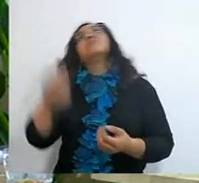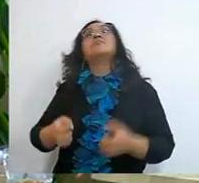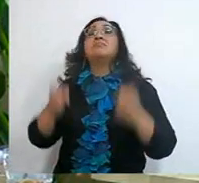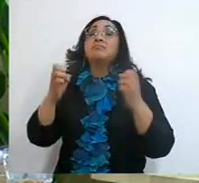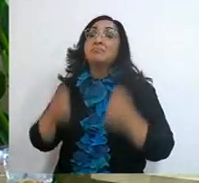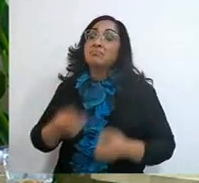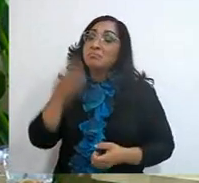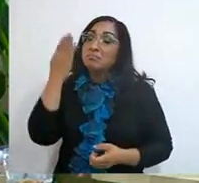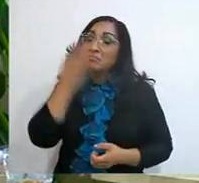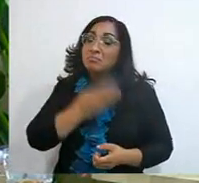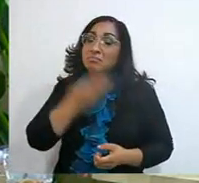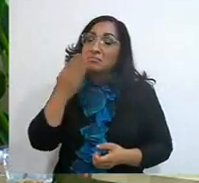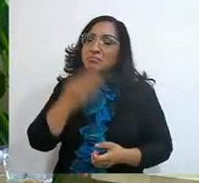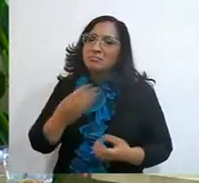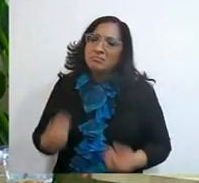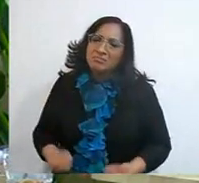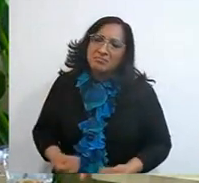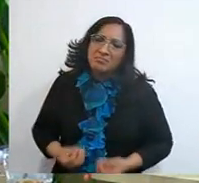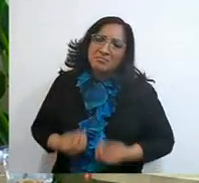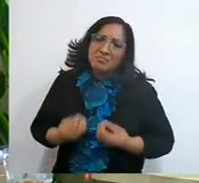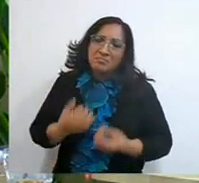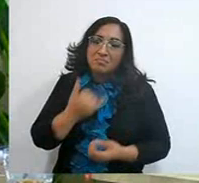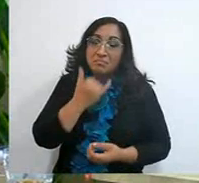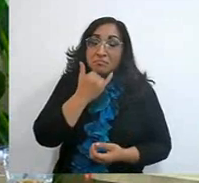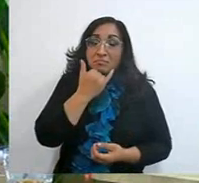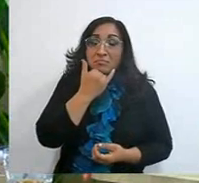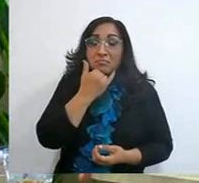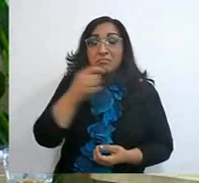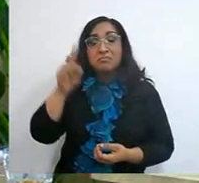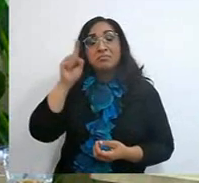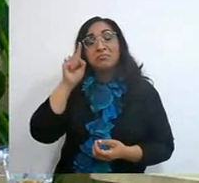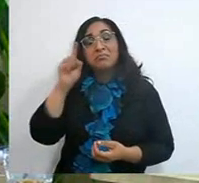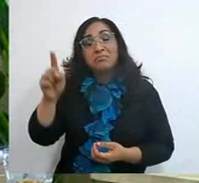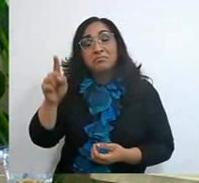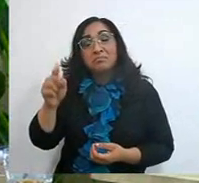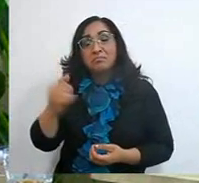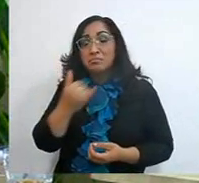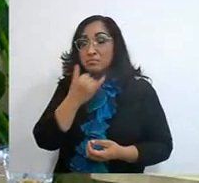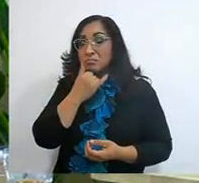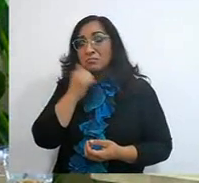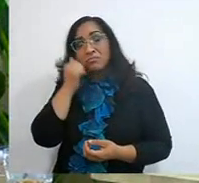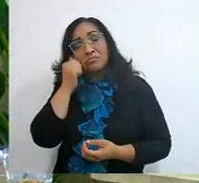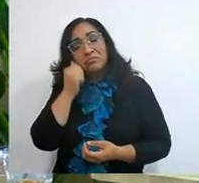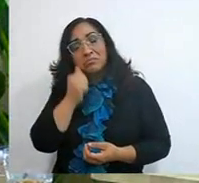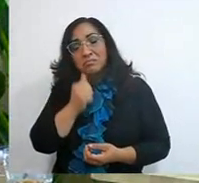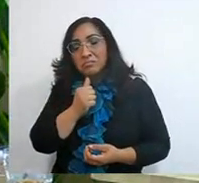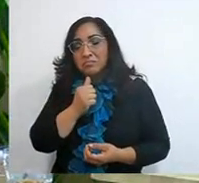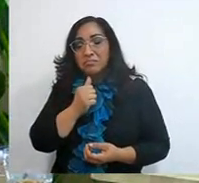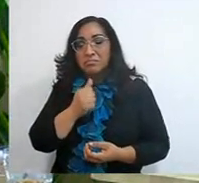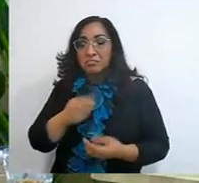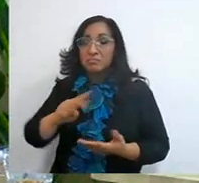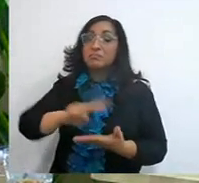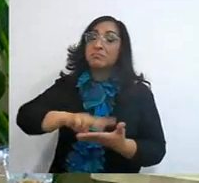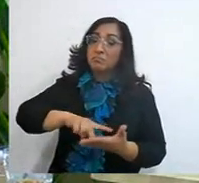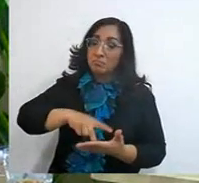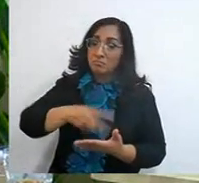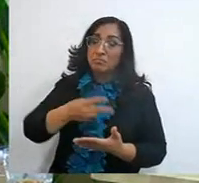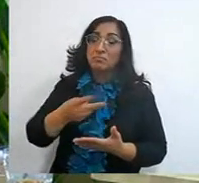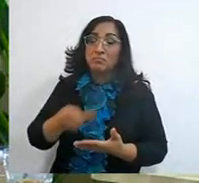esta palabra, Señor, vida, el perdón tuyo, y que tu misericordia